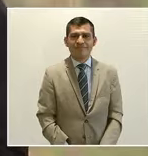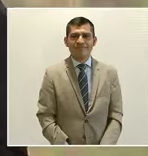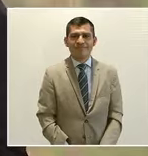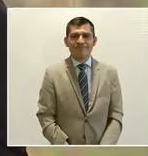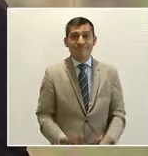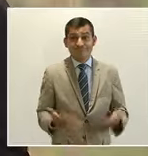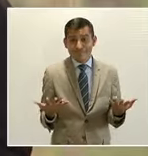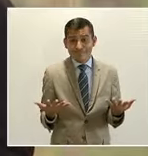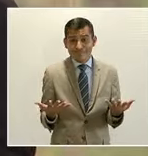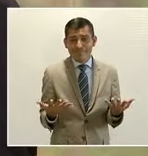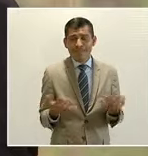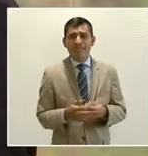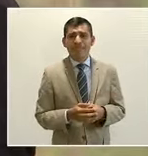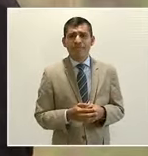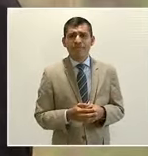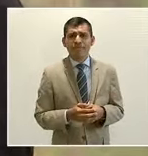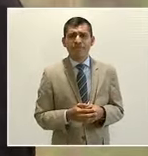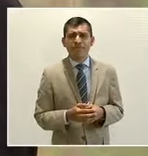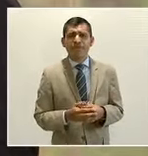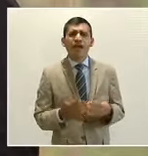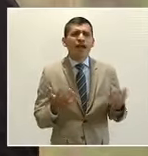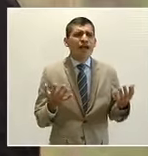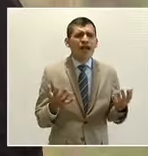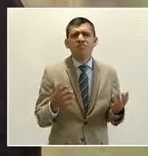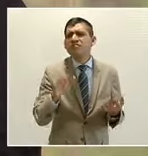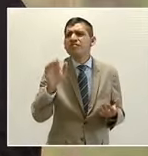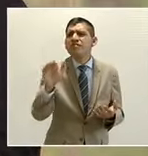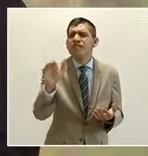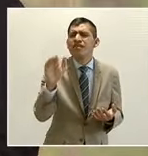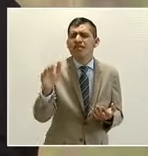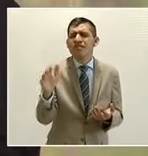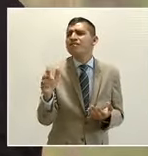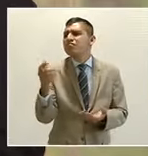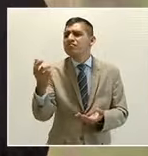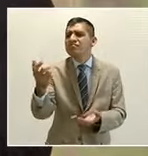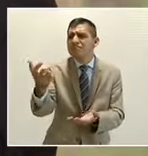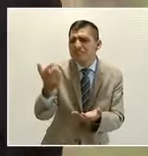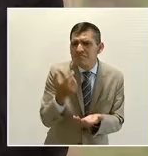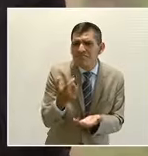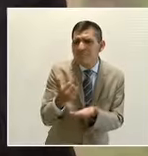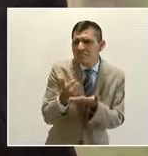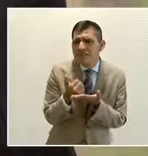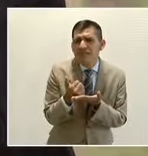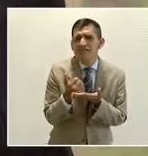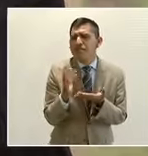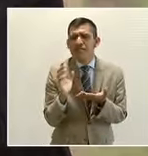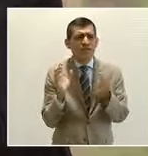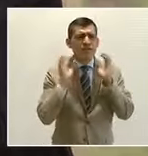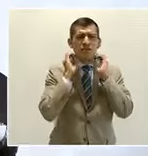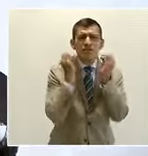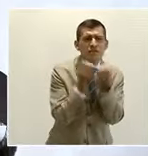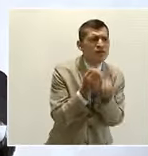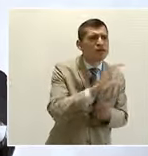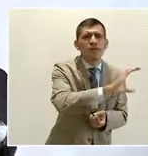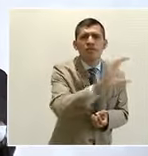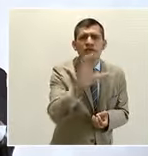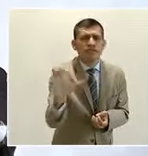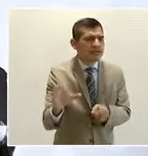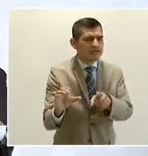nada de que Oye si no me das habían organizaciones campesinas que